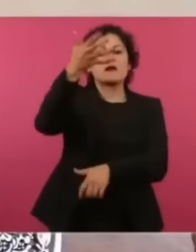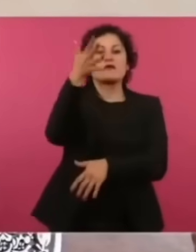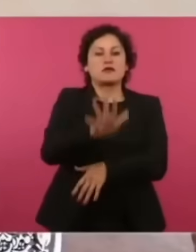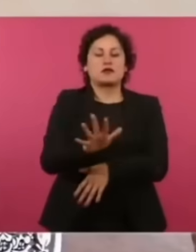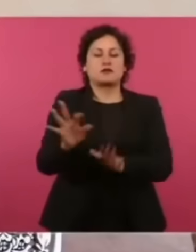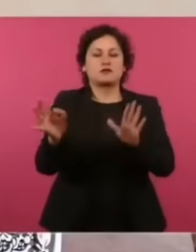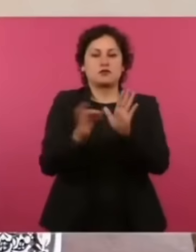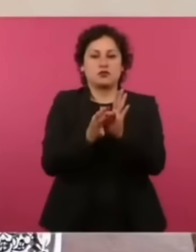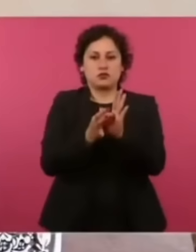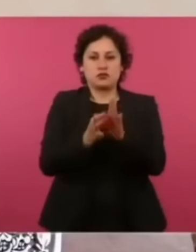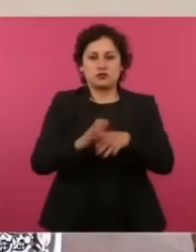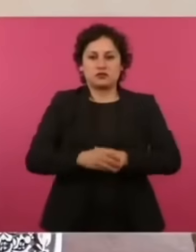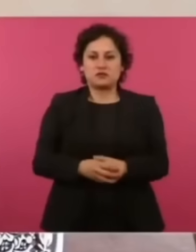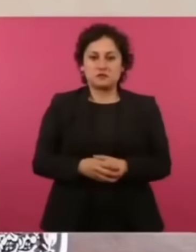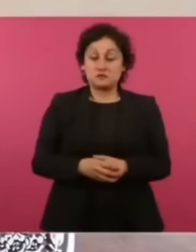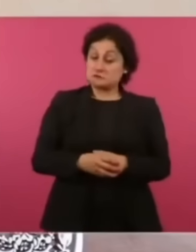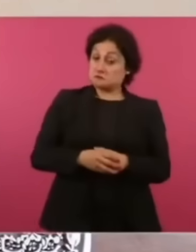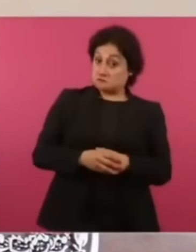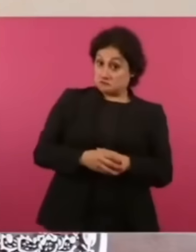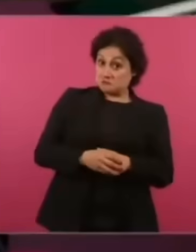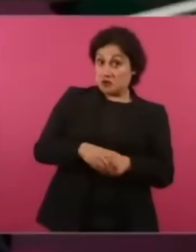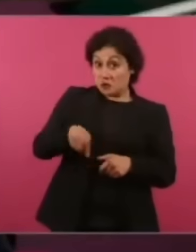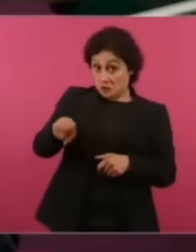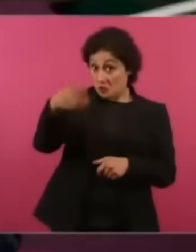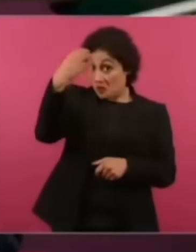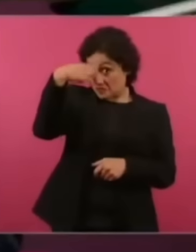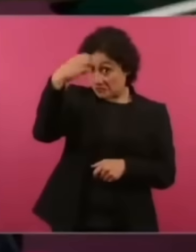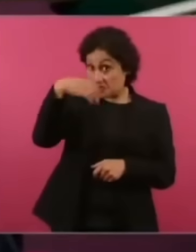O sea que saben cucharear bien